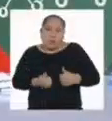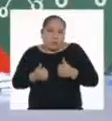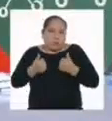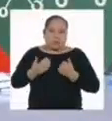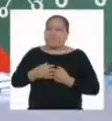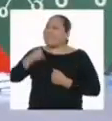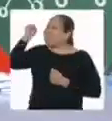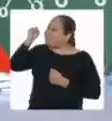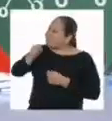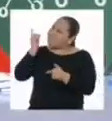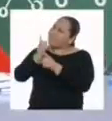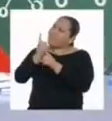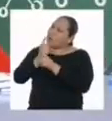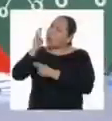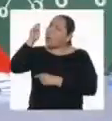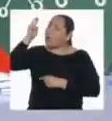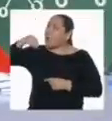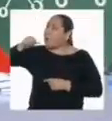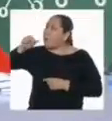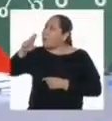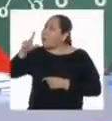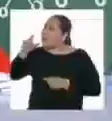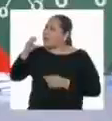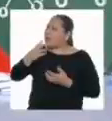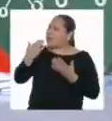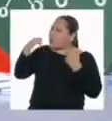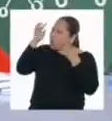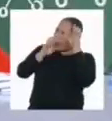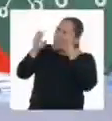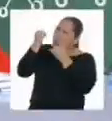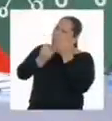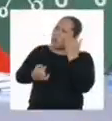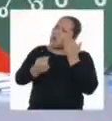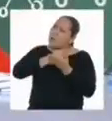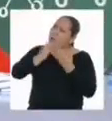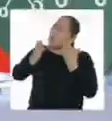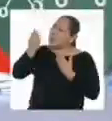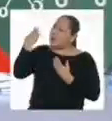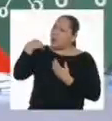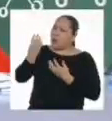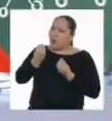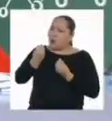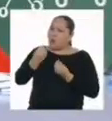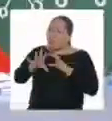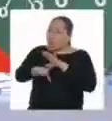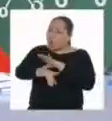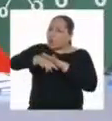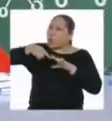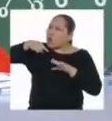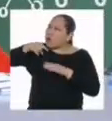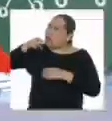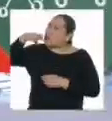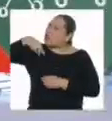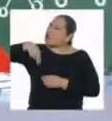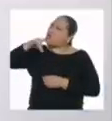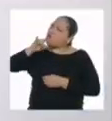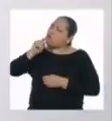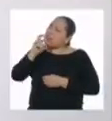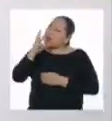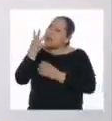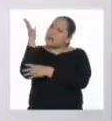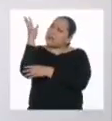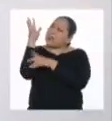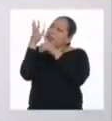es, profesora Marlene. De hecho, tengo una duda desde el último programa. ¿Cómo es que llegan los nutrientes en sí a las hojas de las